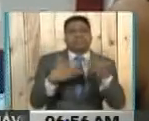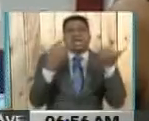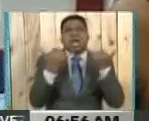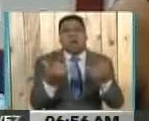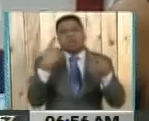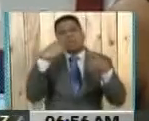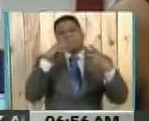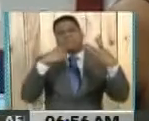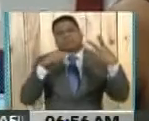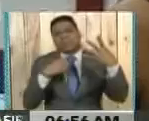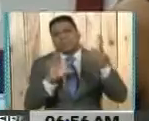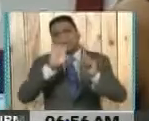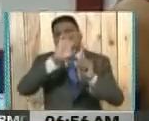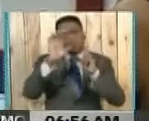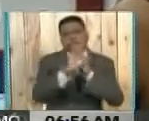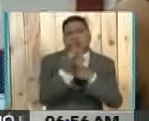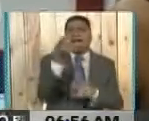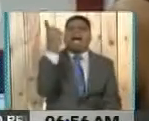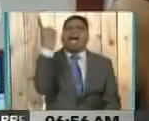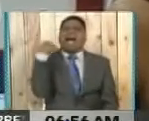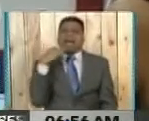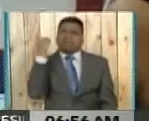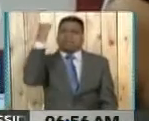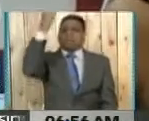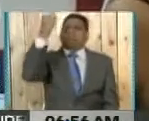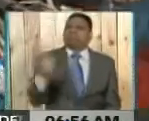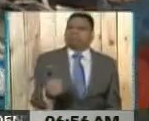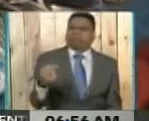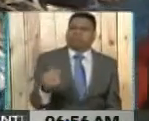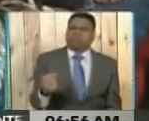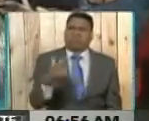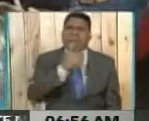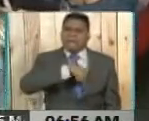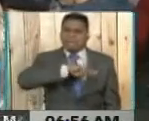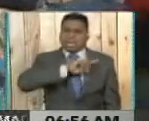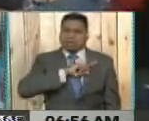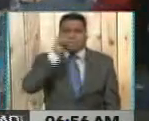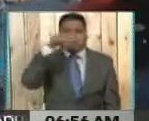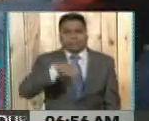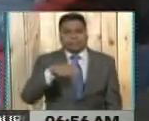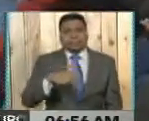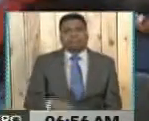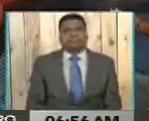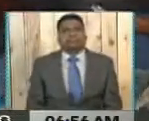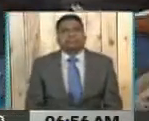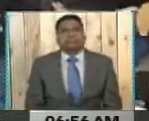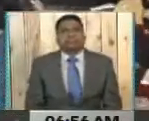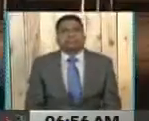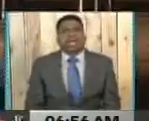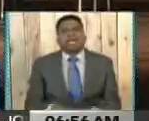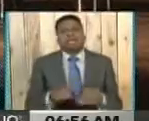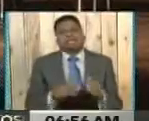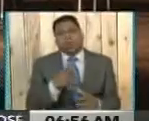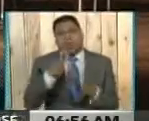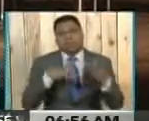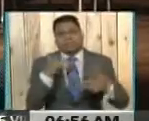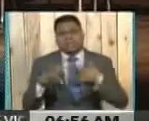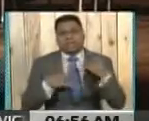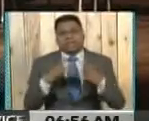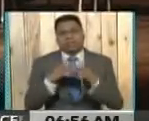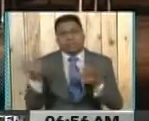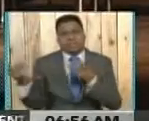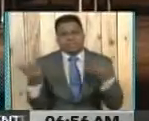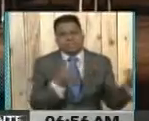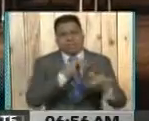diversas culturas antes de la invasión española, antes de la intrusión española. Esta actividad estuvo presidida por invitados